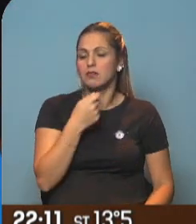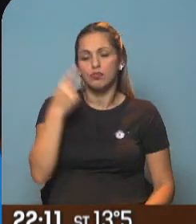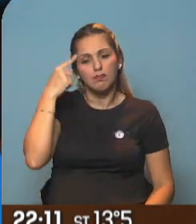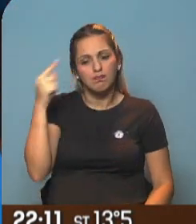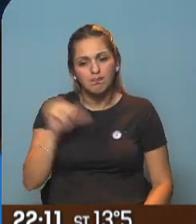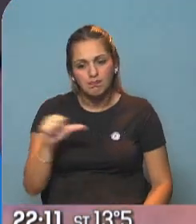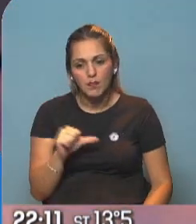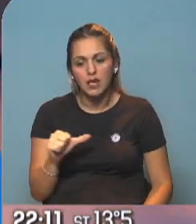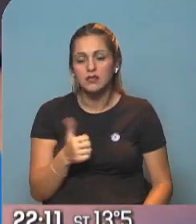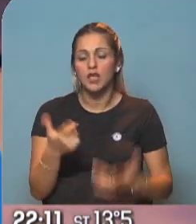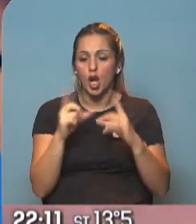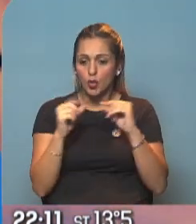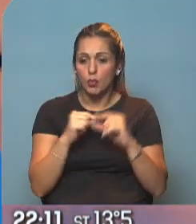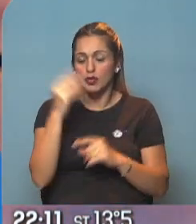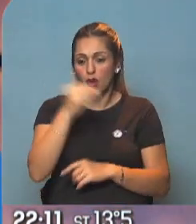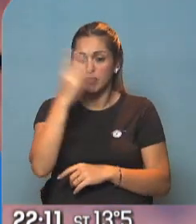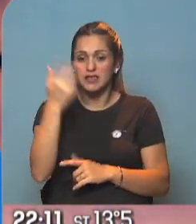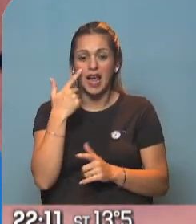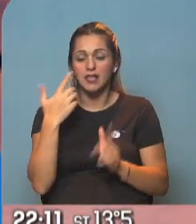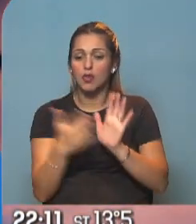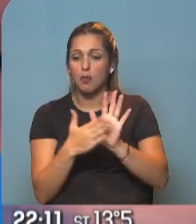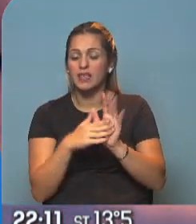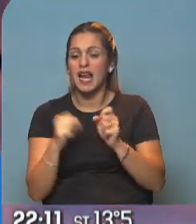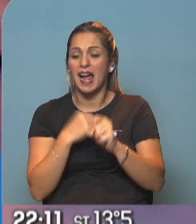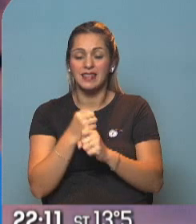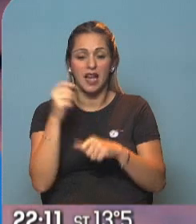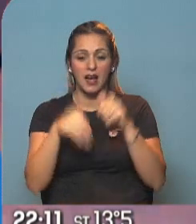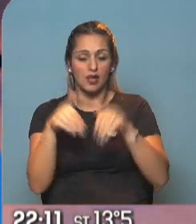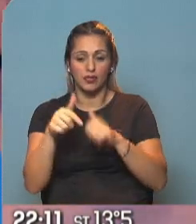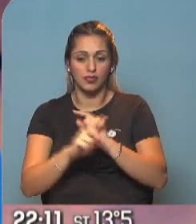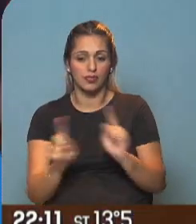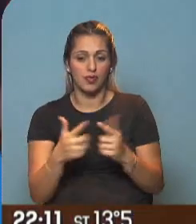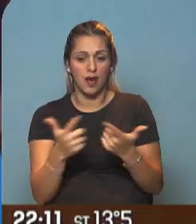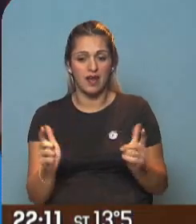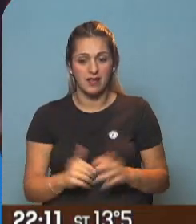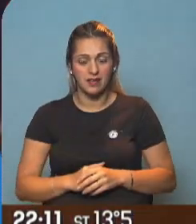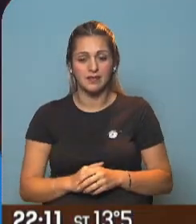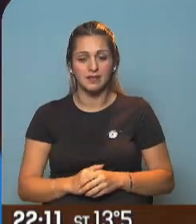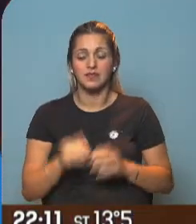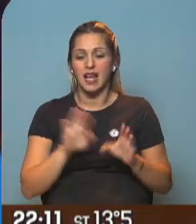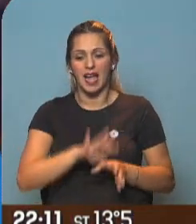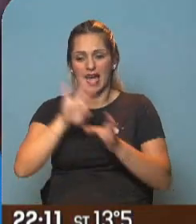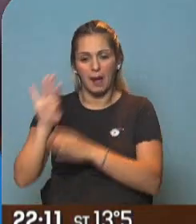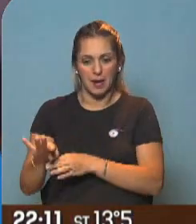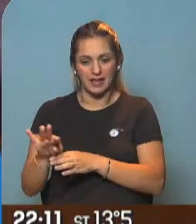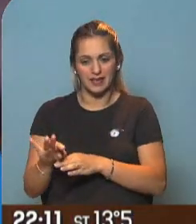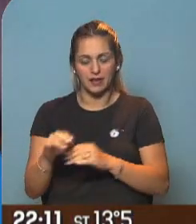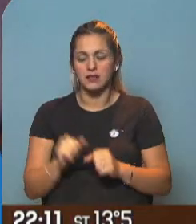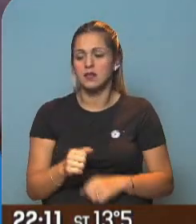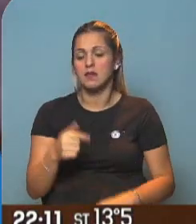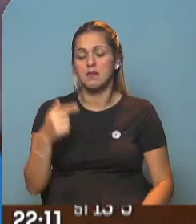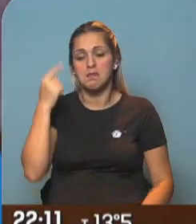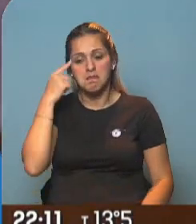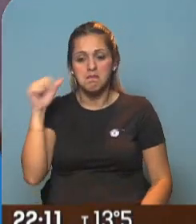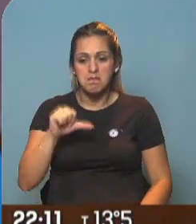propios números oficiales son números que muestran hasta qué punto la gente no fue a votar, y eso es algo que, independientemente de que se pueda desconfiar